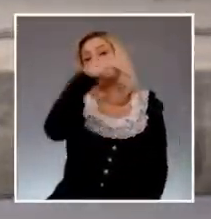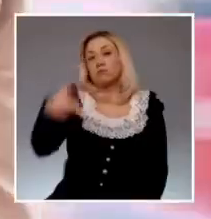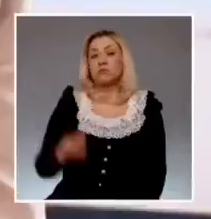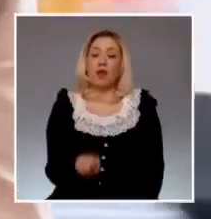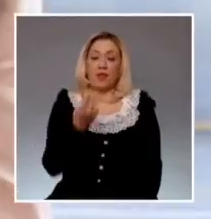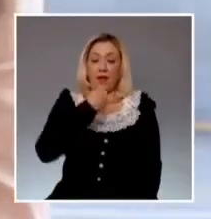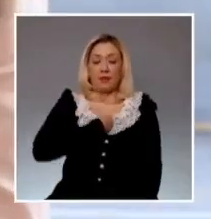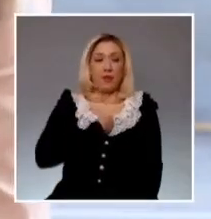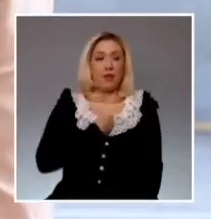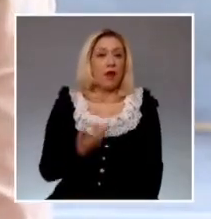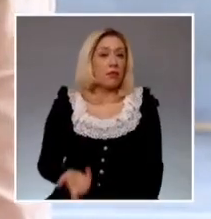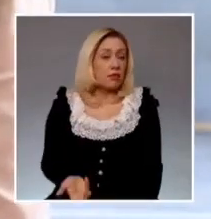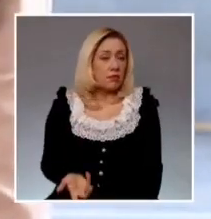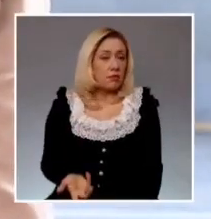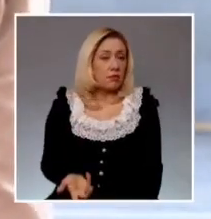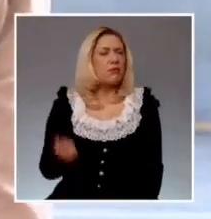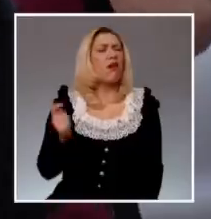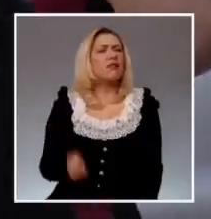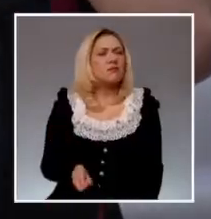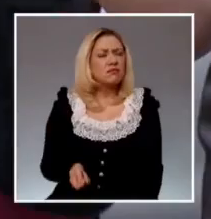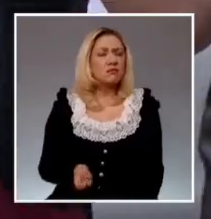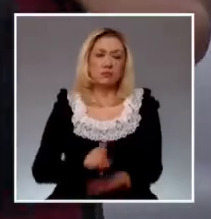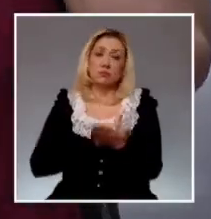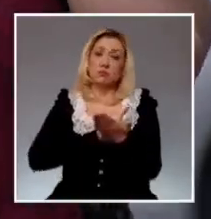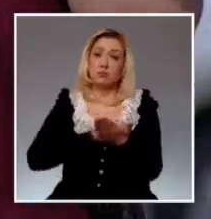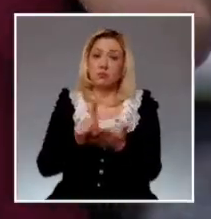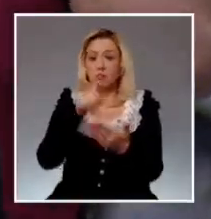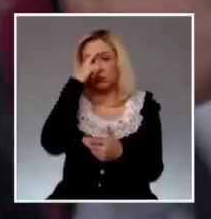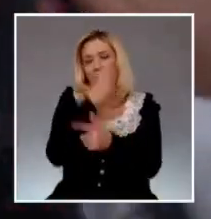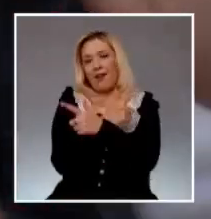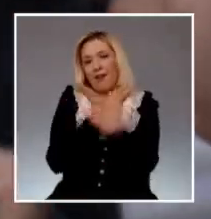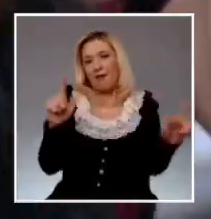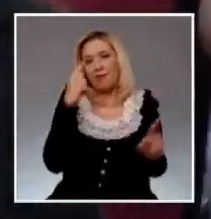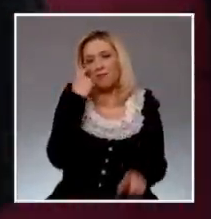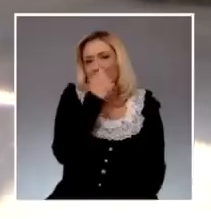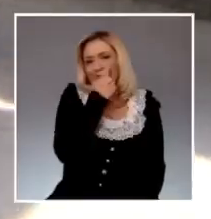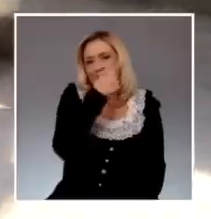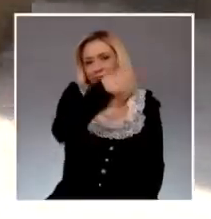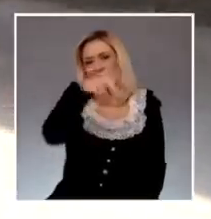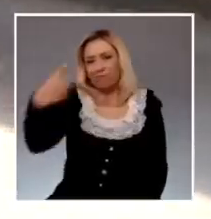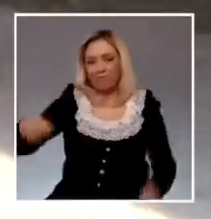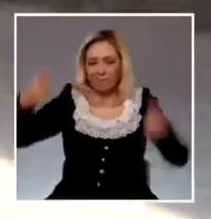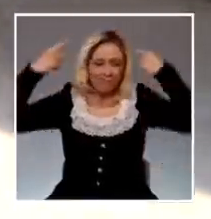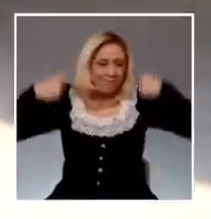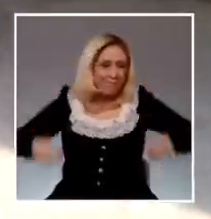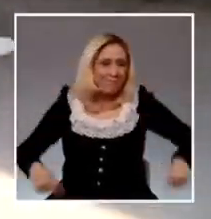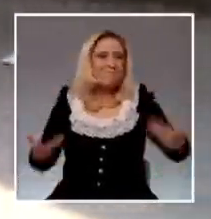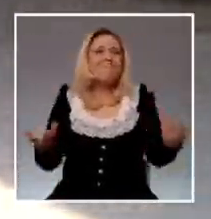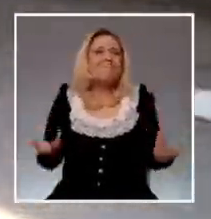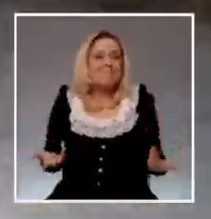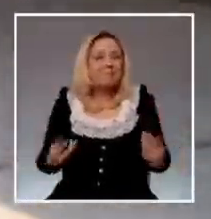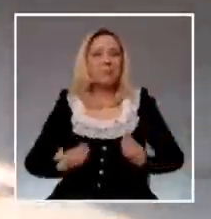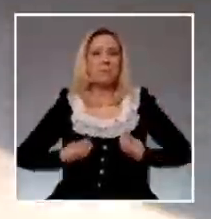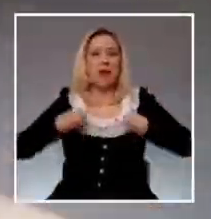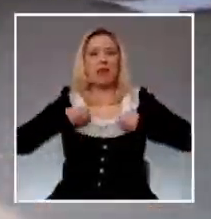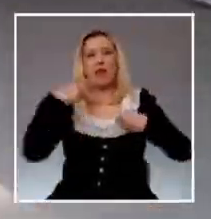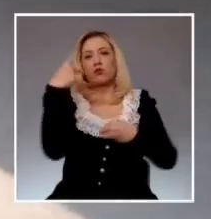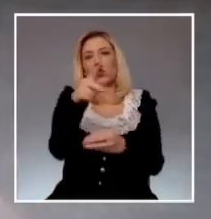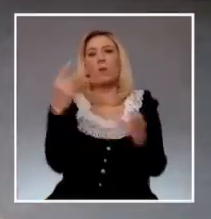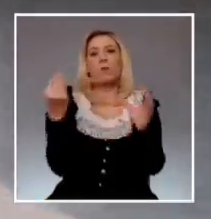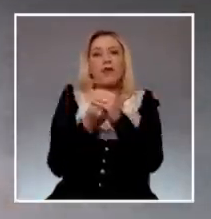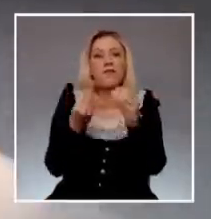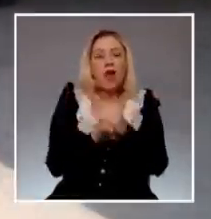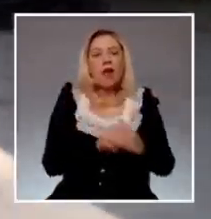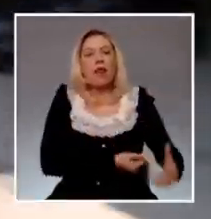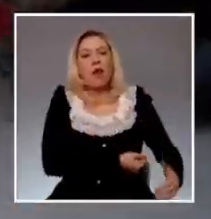está relacionada con los derechos al libre desarrollo de la personalidad, a la vida privada, al reconocimiento de la personalidad jurídica y al